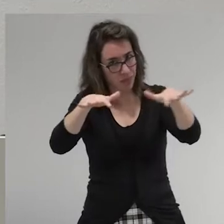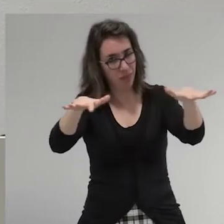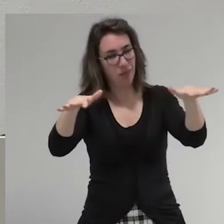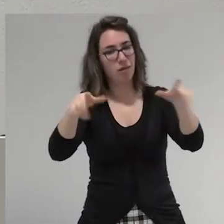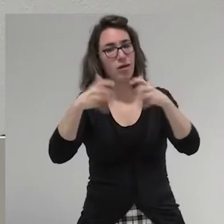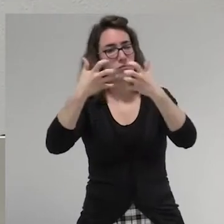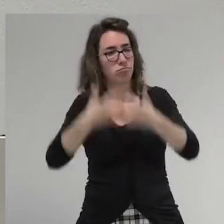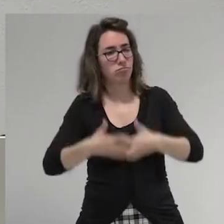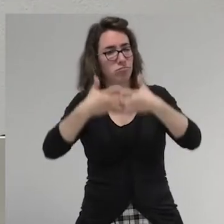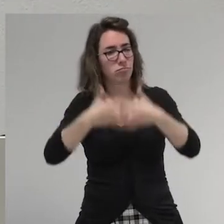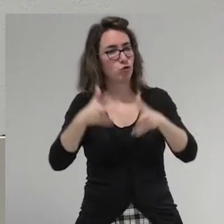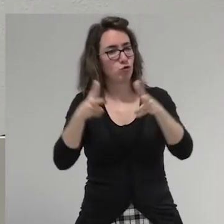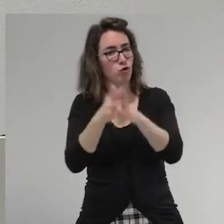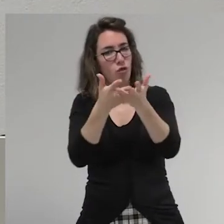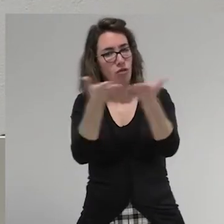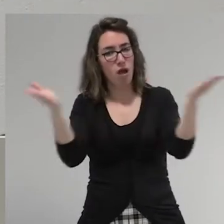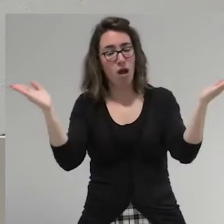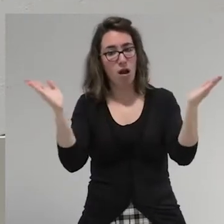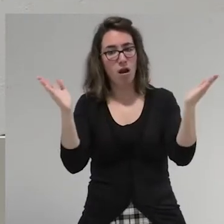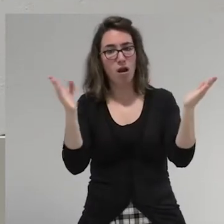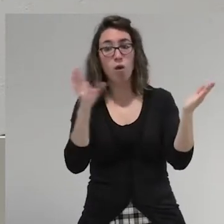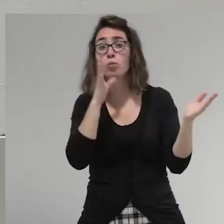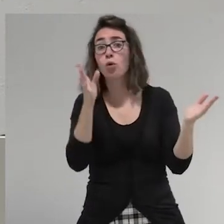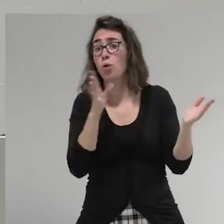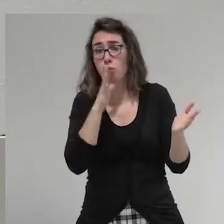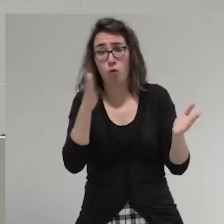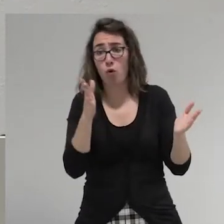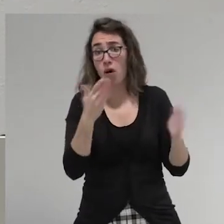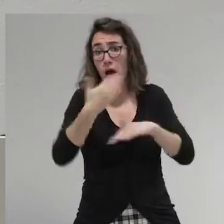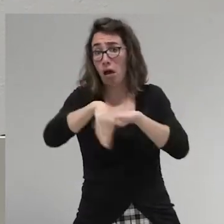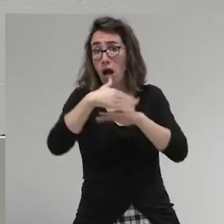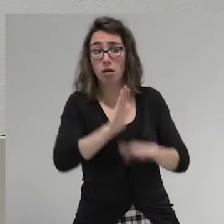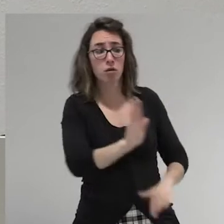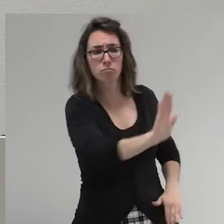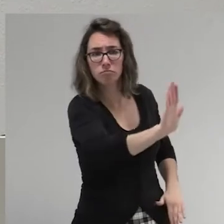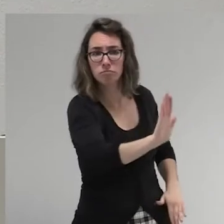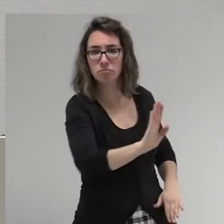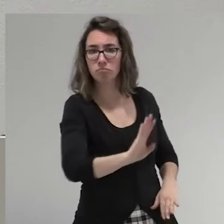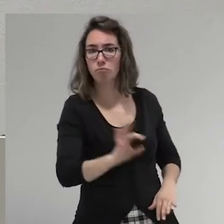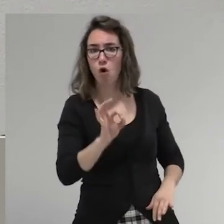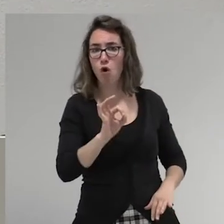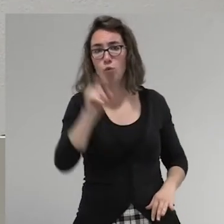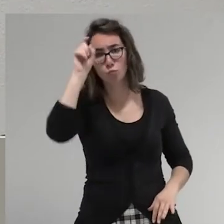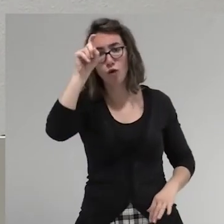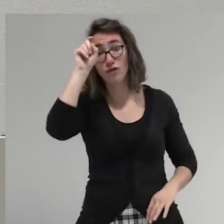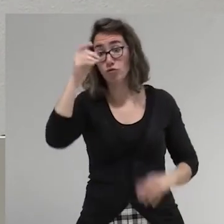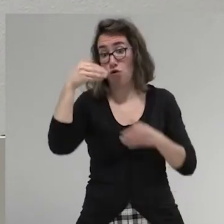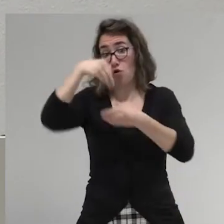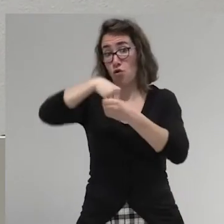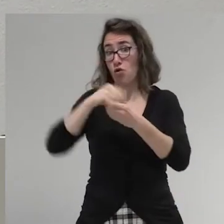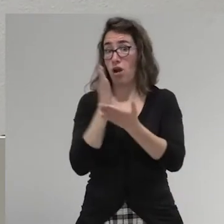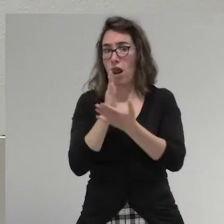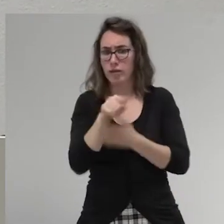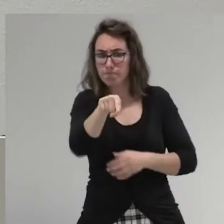marcha, ¿sí?, todo el rato con el simple acto de la parada en la calle o del señalamiento del profesor o de la profesora